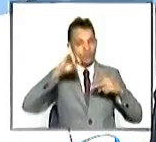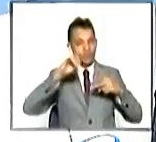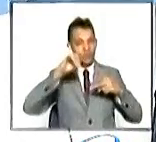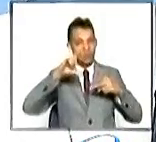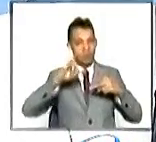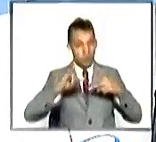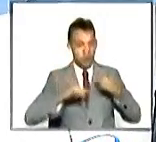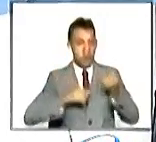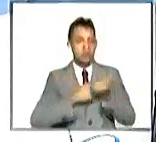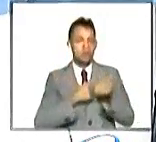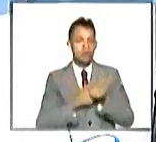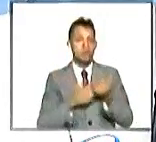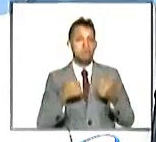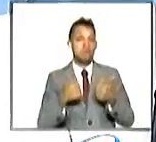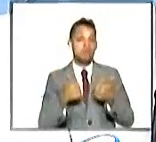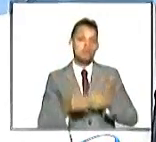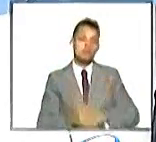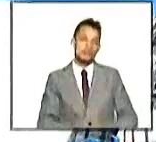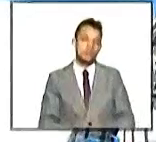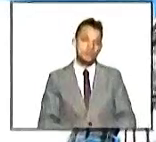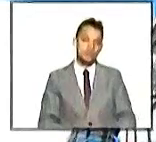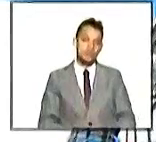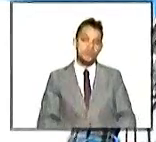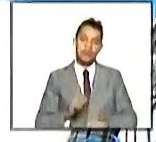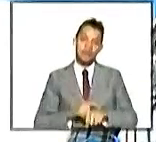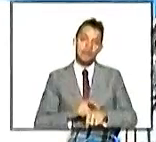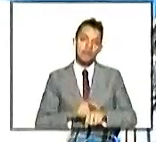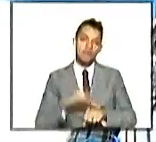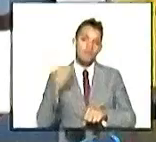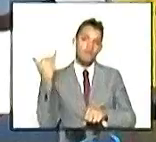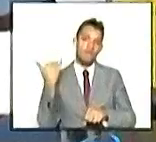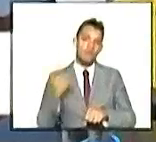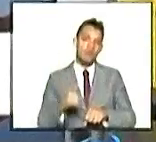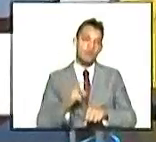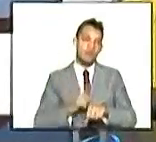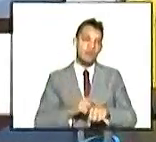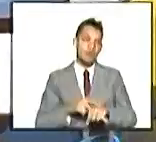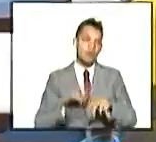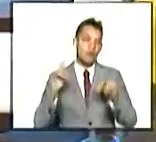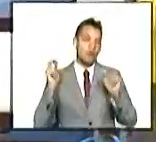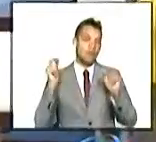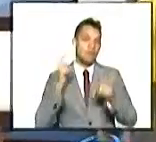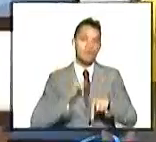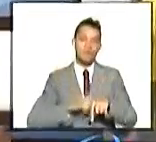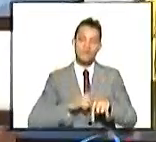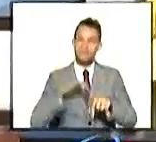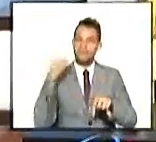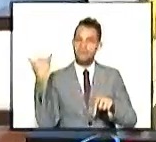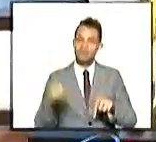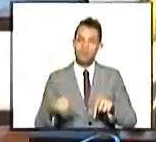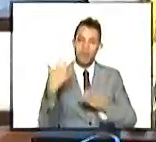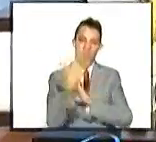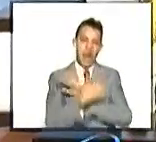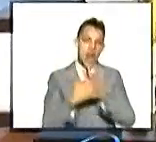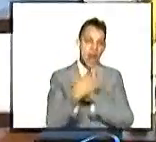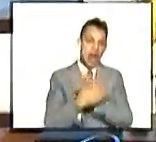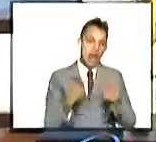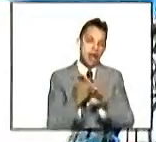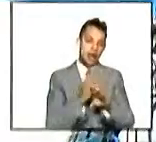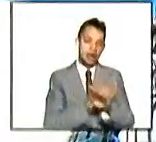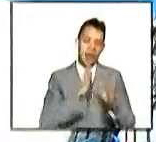grandes ayudas en estos pacientes. Llegamos al final. ¿Por qué tan raro? Ya se acabó. Echamos mucha cháchara al